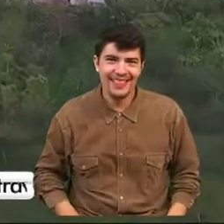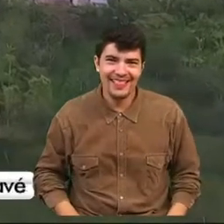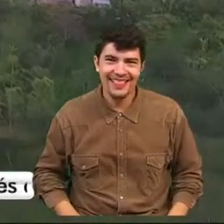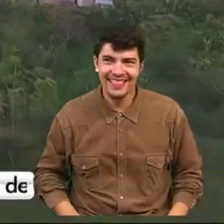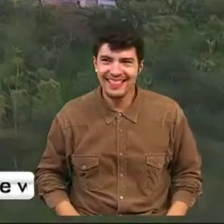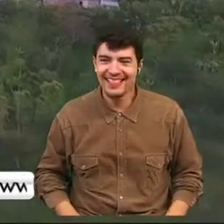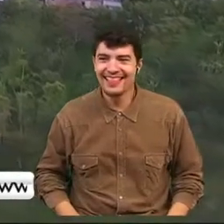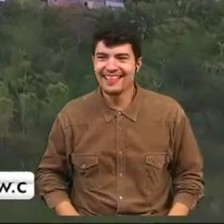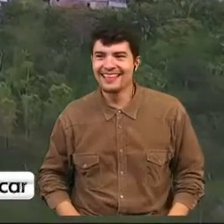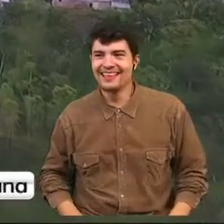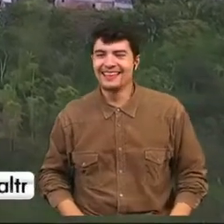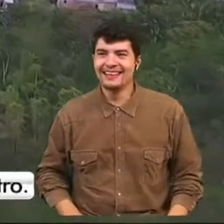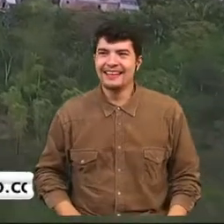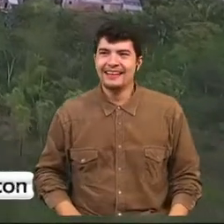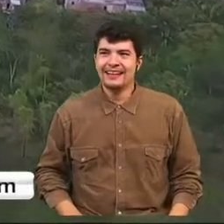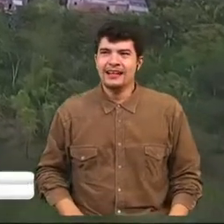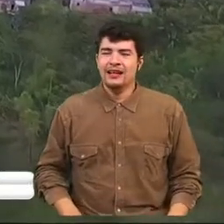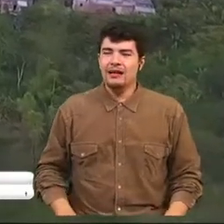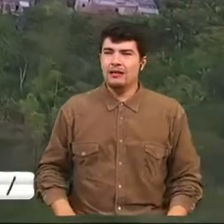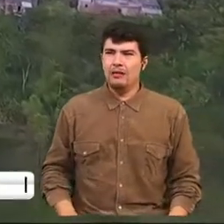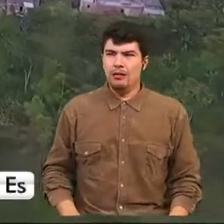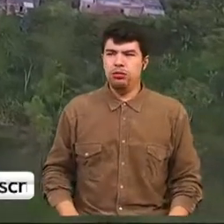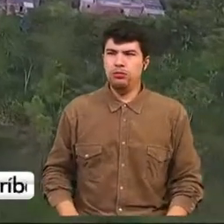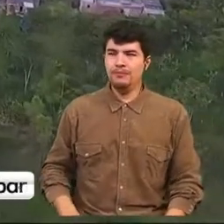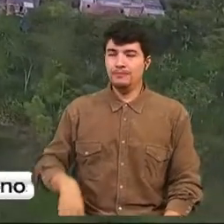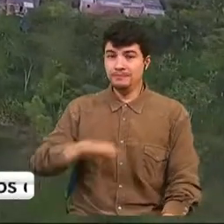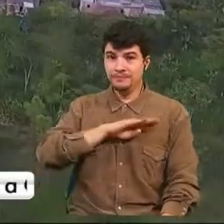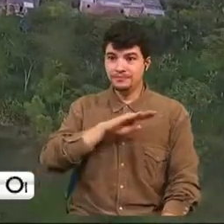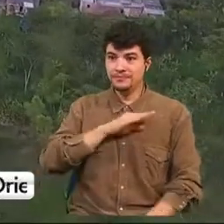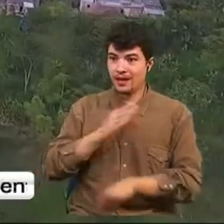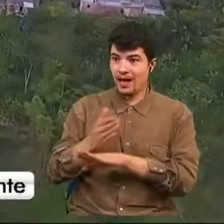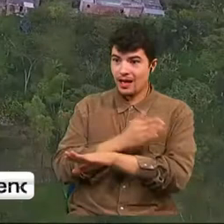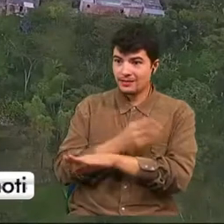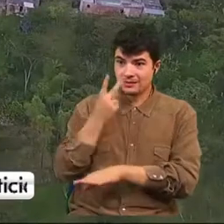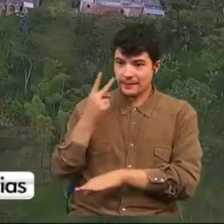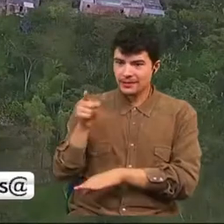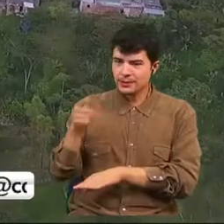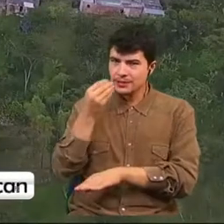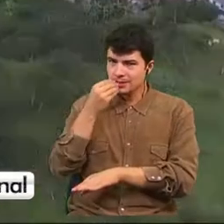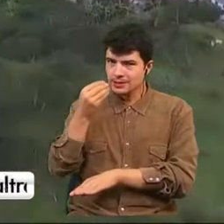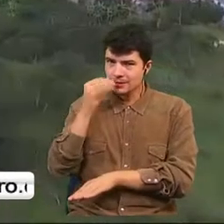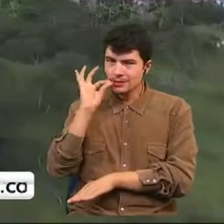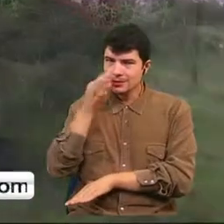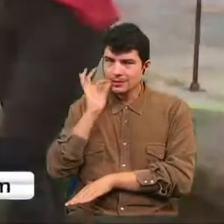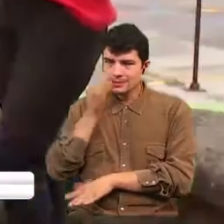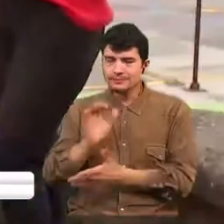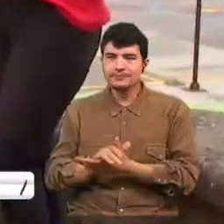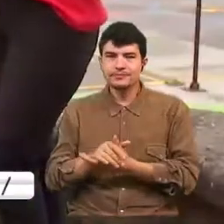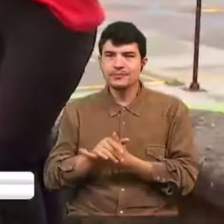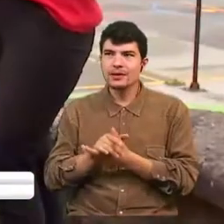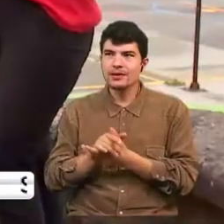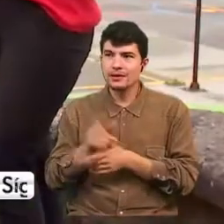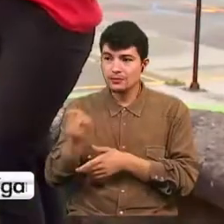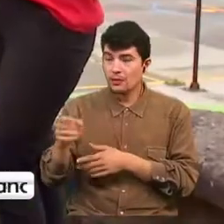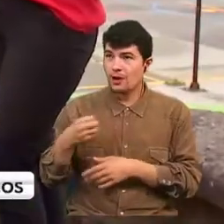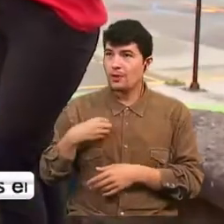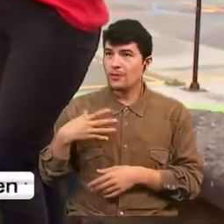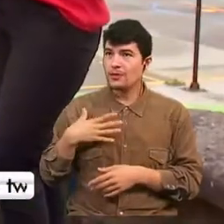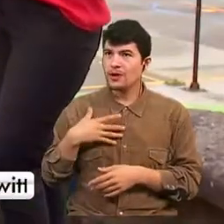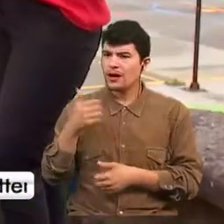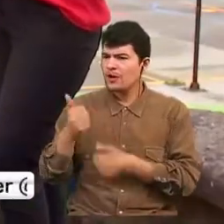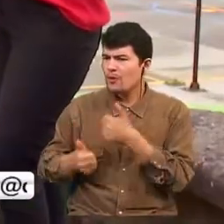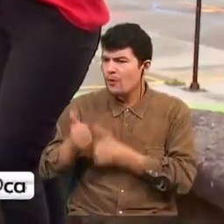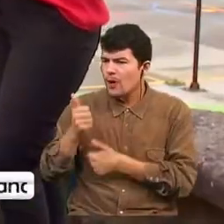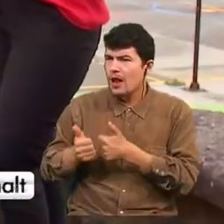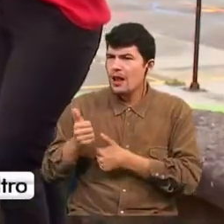Muy bien, alcalde, después de ver estas delicias que preparan aquí en la Plaza de Mercado, pues hablemos un poco acerca, usted también ha tenido la oportunidad, ¿cuáles